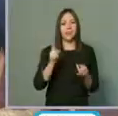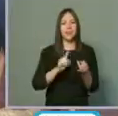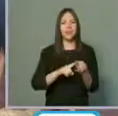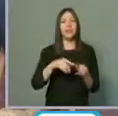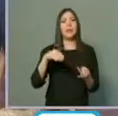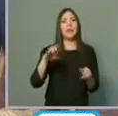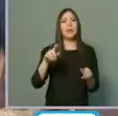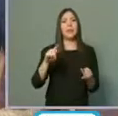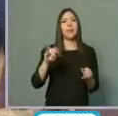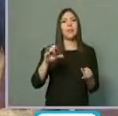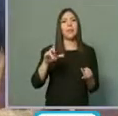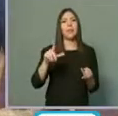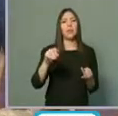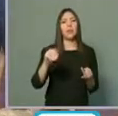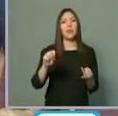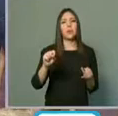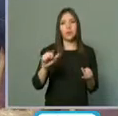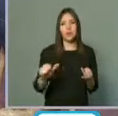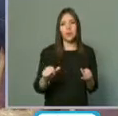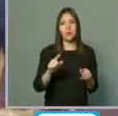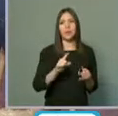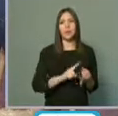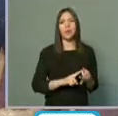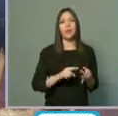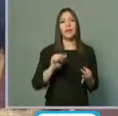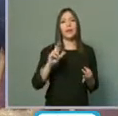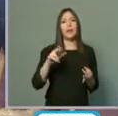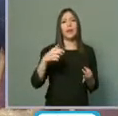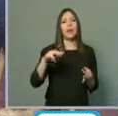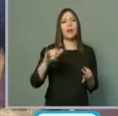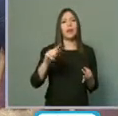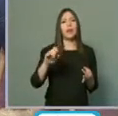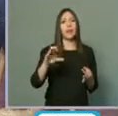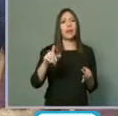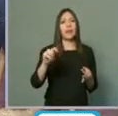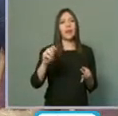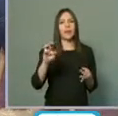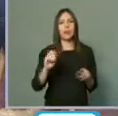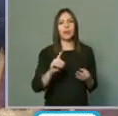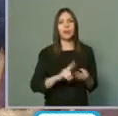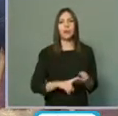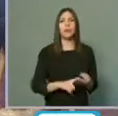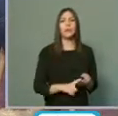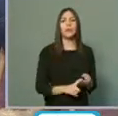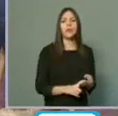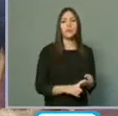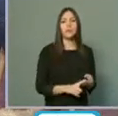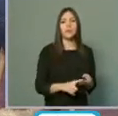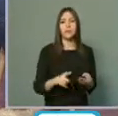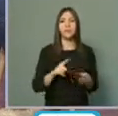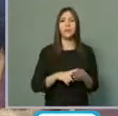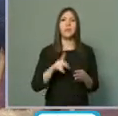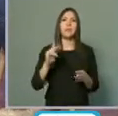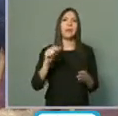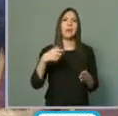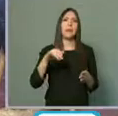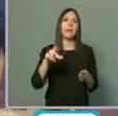Meticulosa. Tiene todo. Claro. Arquitecto. ¿Arquitecto también? Sí, no sé, una la U, pero